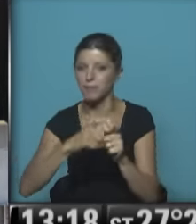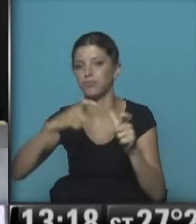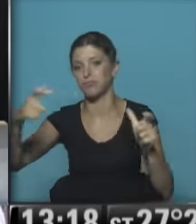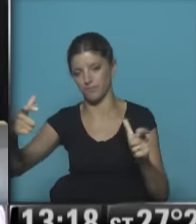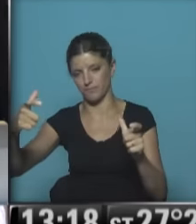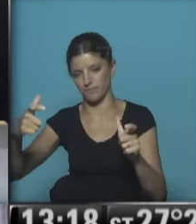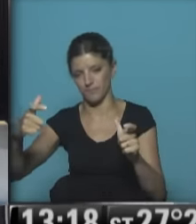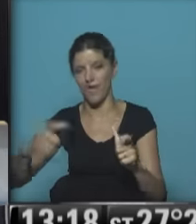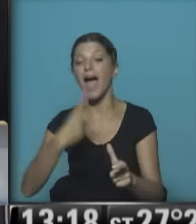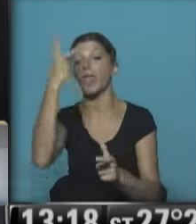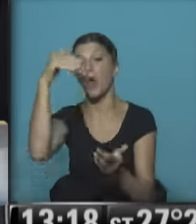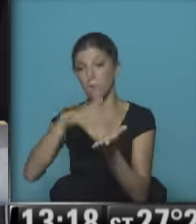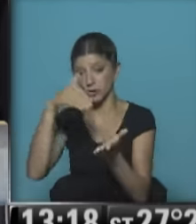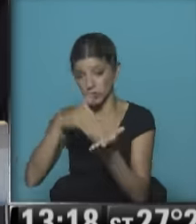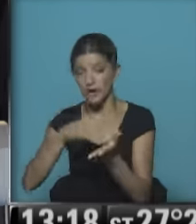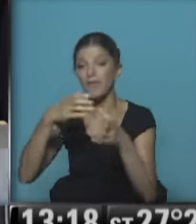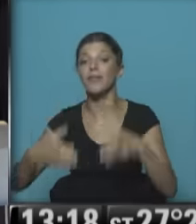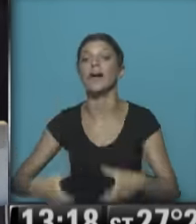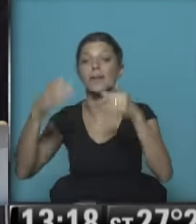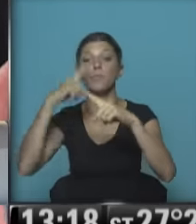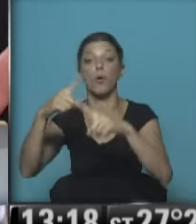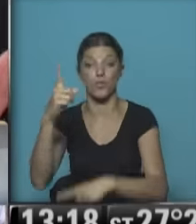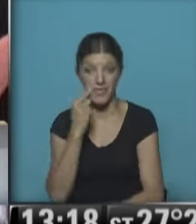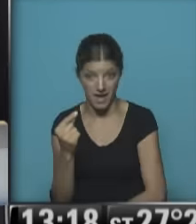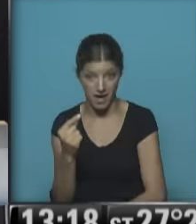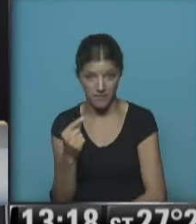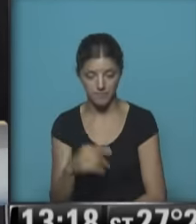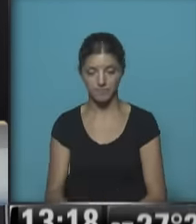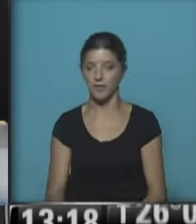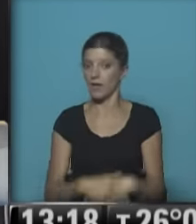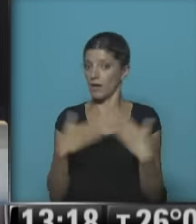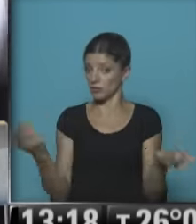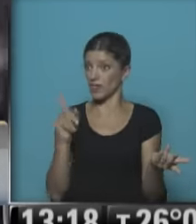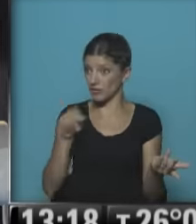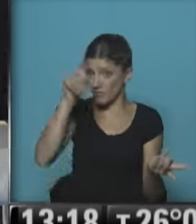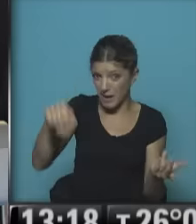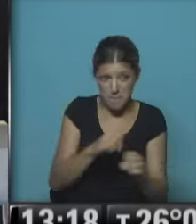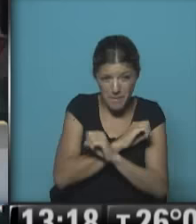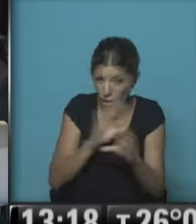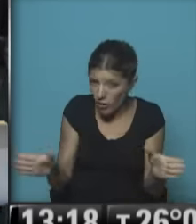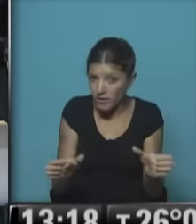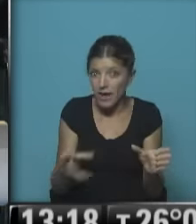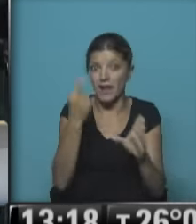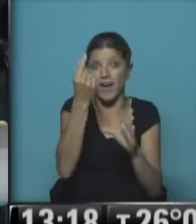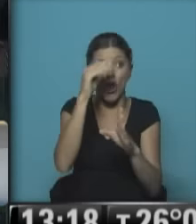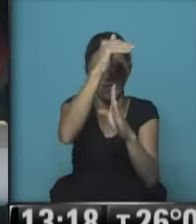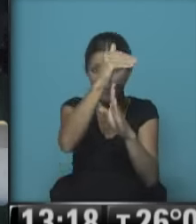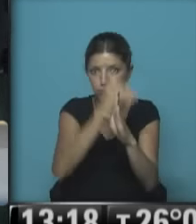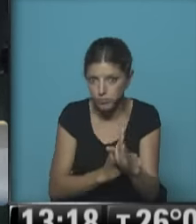cuatruplicar, llevar a 2 millones de barriles, con lo cual esto supuestamente generaría todavía una baja adicional